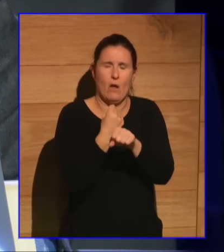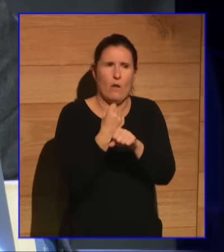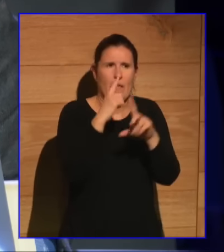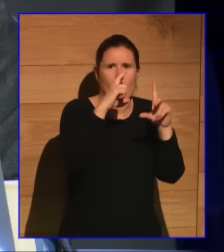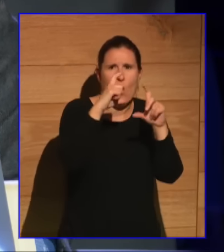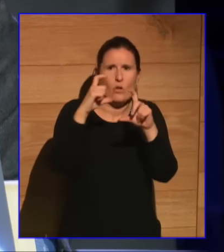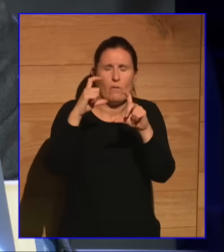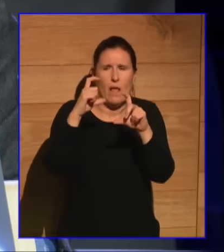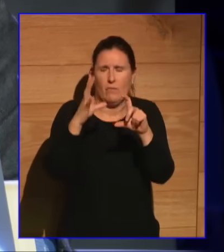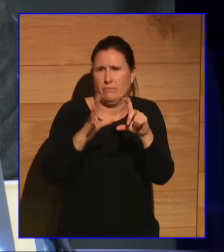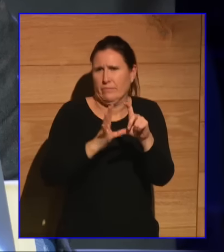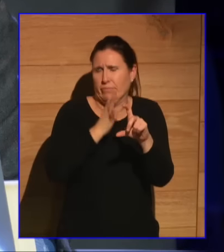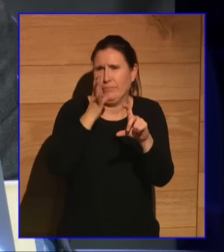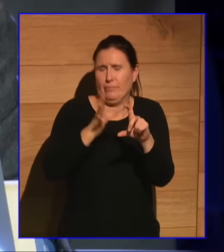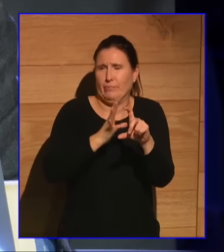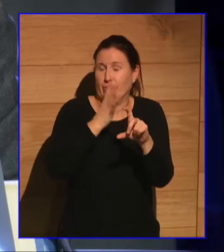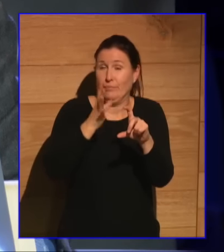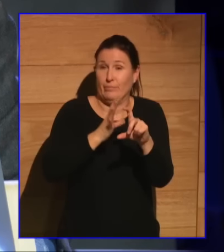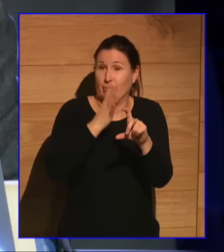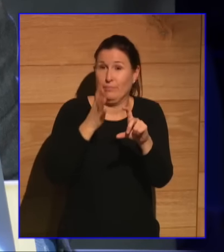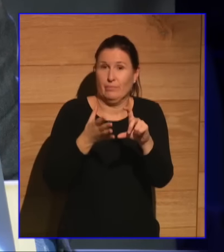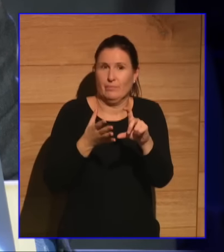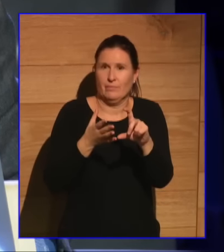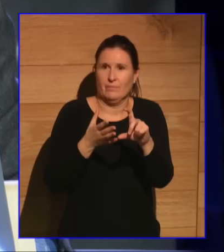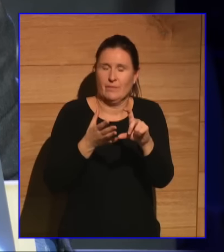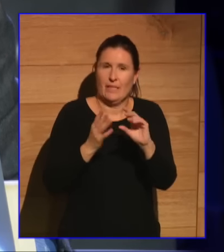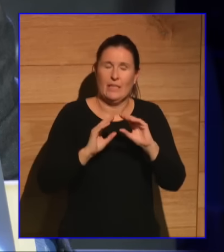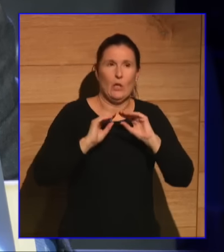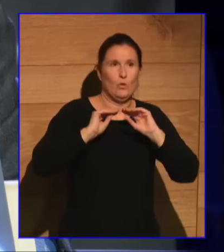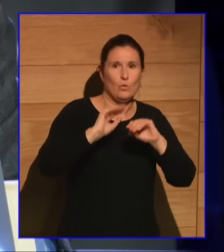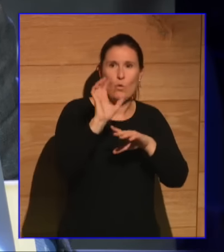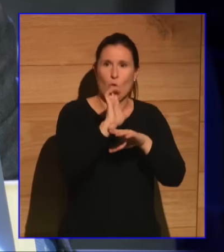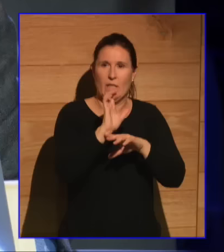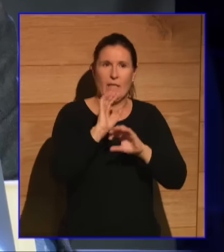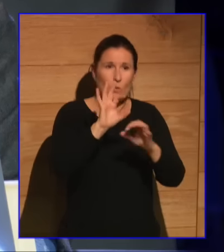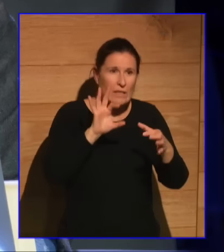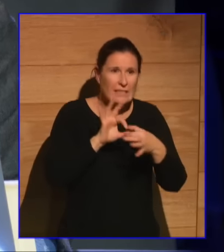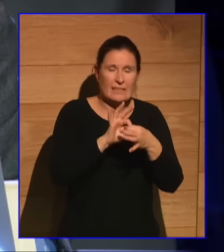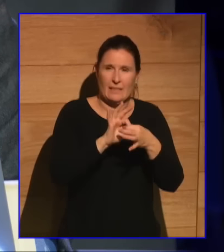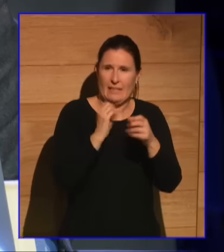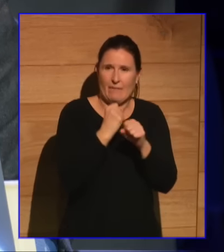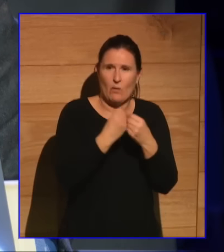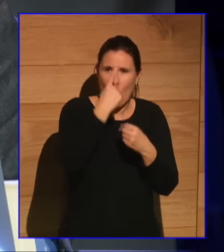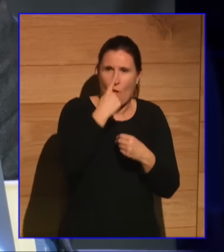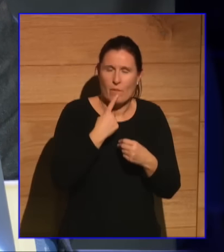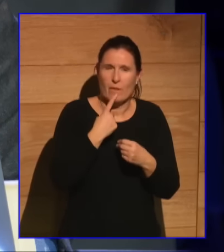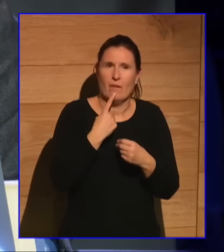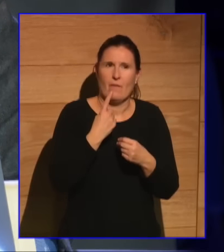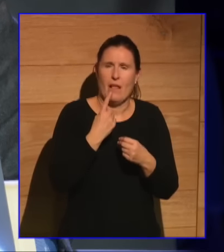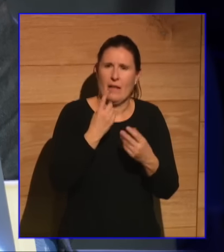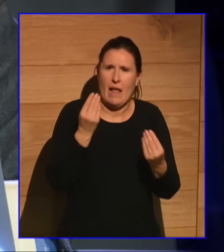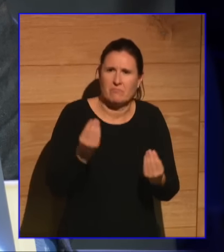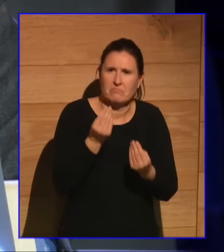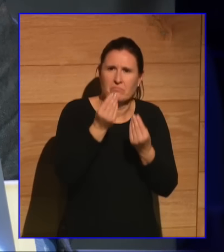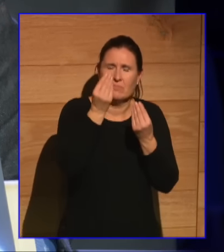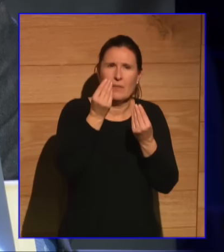fotográfico sensacional que de repente hace que su cine, su sentido de la imagen, gane en textura, que gane en